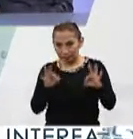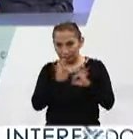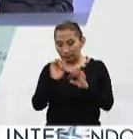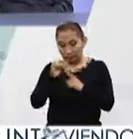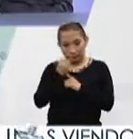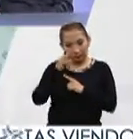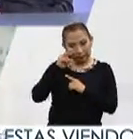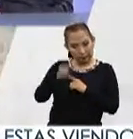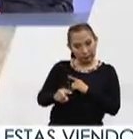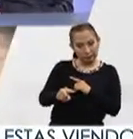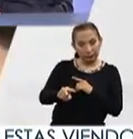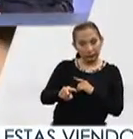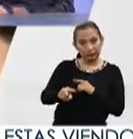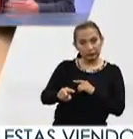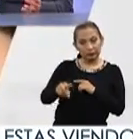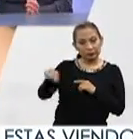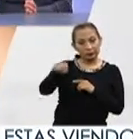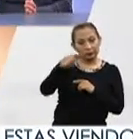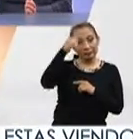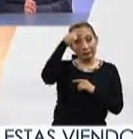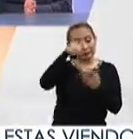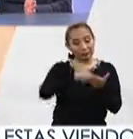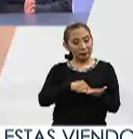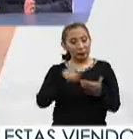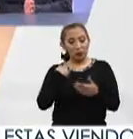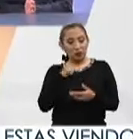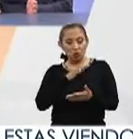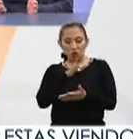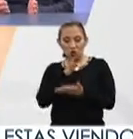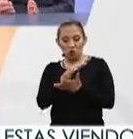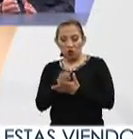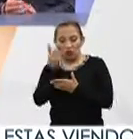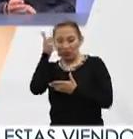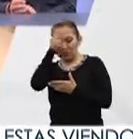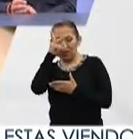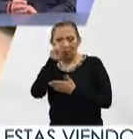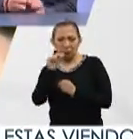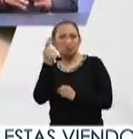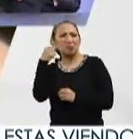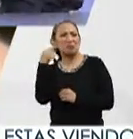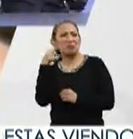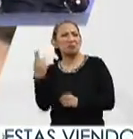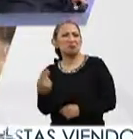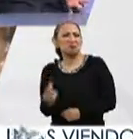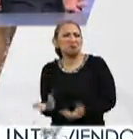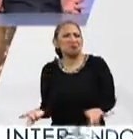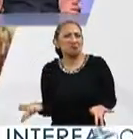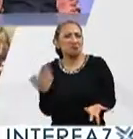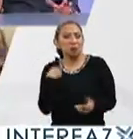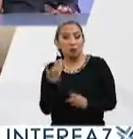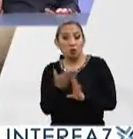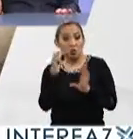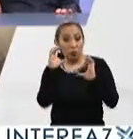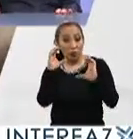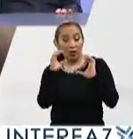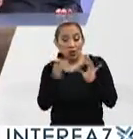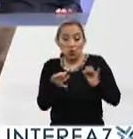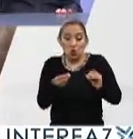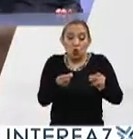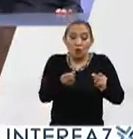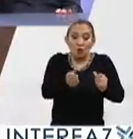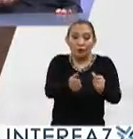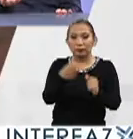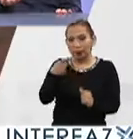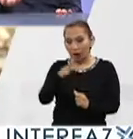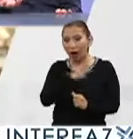en una situación en donde se piensa que ir al psicólogo es un gasto innecesario, ¿no? Porque tenemos que tener mucho cuidado con los gastos.